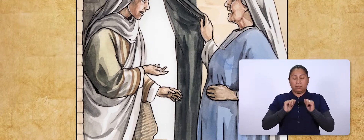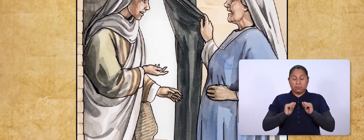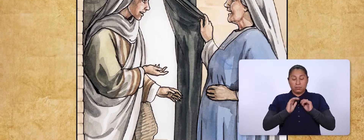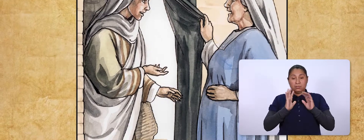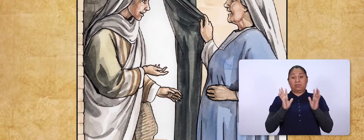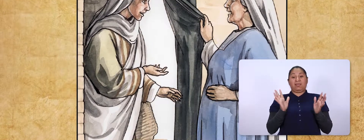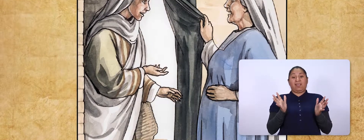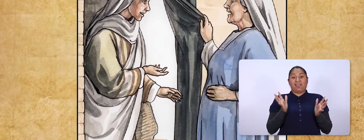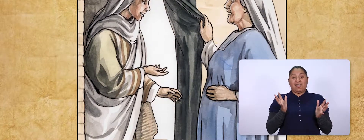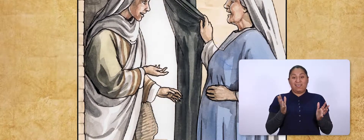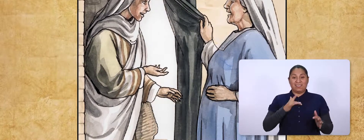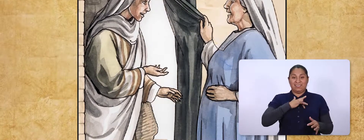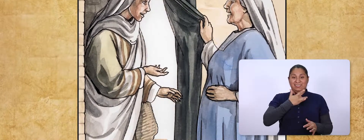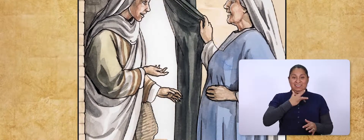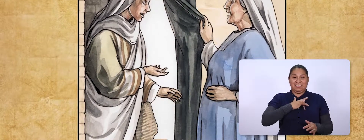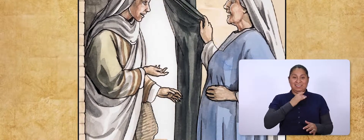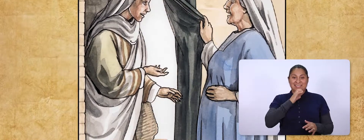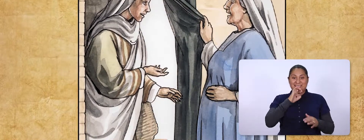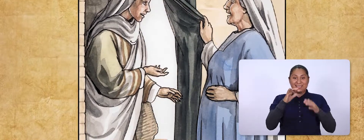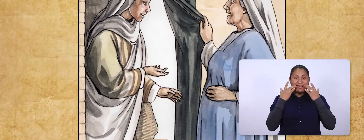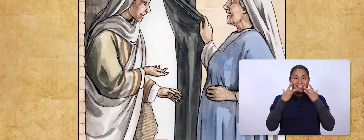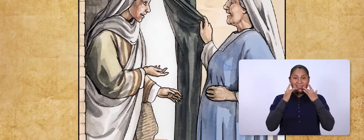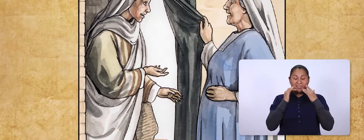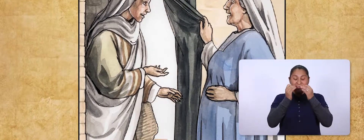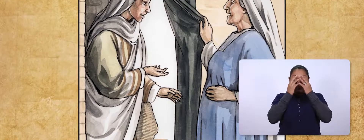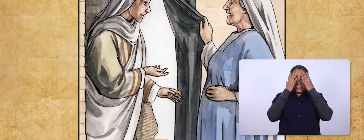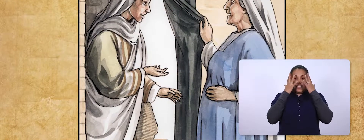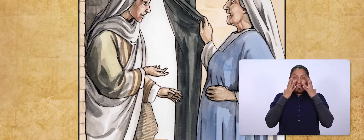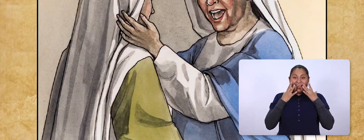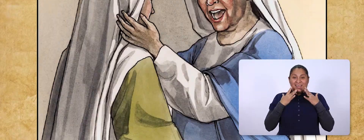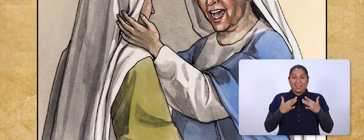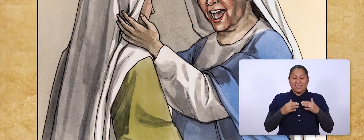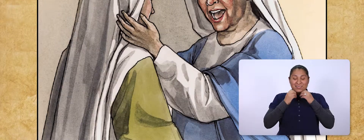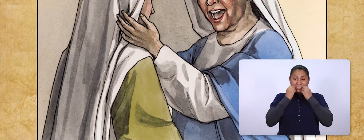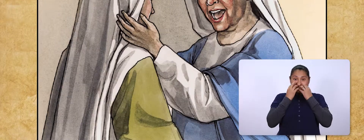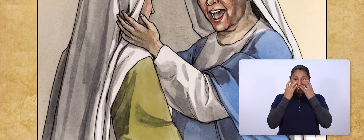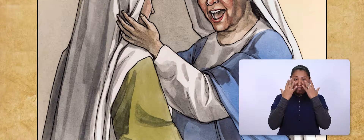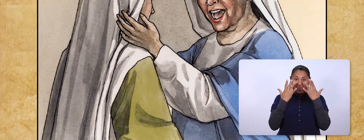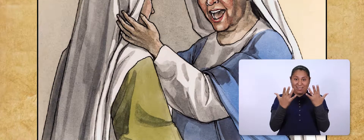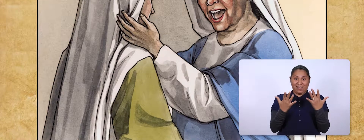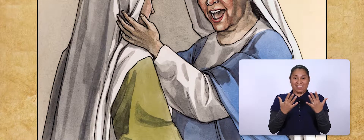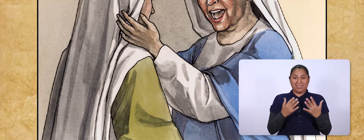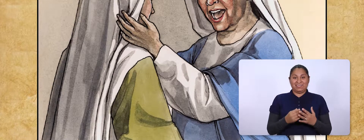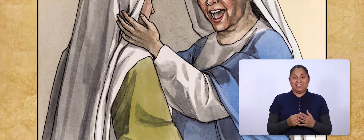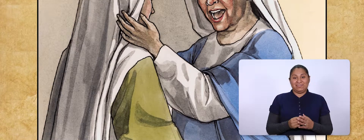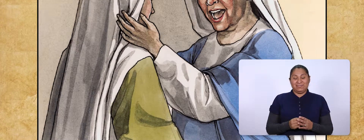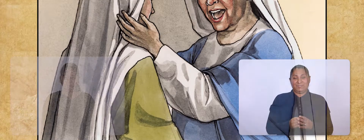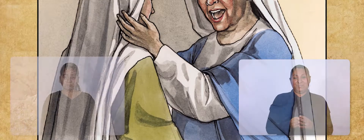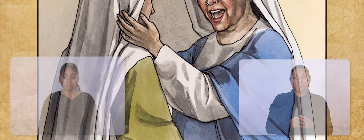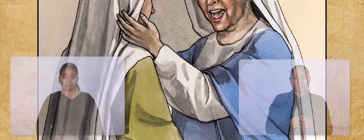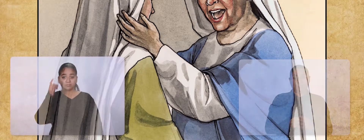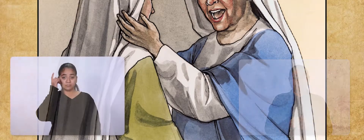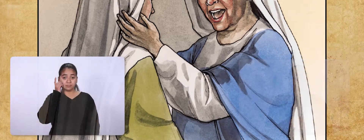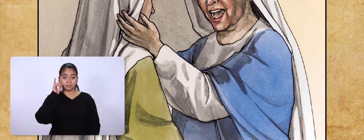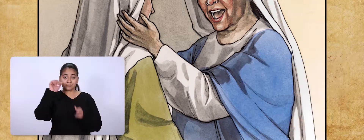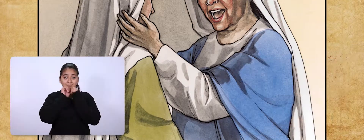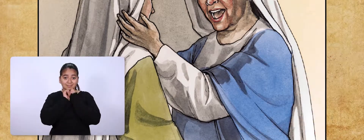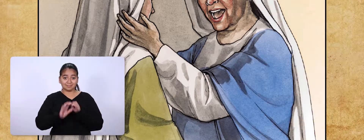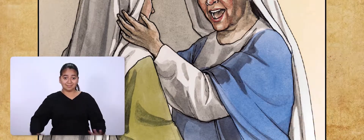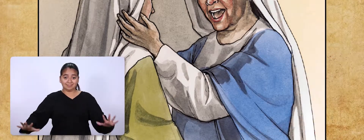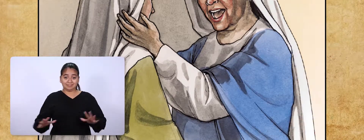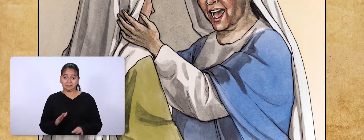vientre, y ella quedó llena del Espíritu Santo. Entonces, con voz muy fuerte dijo,